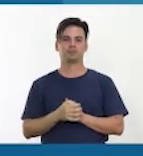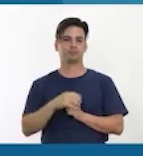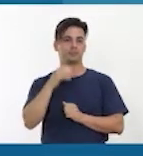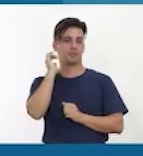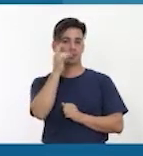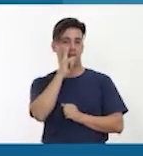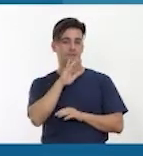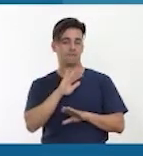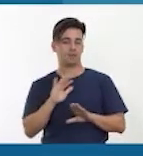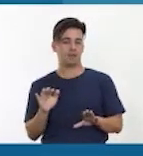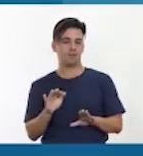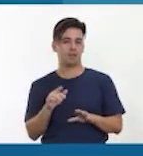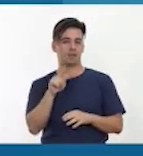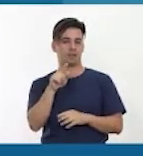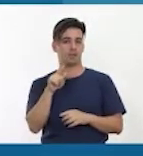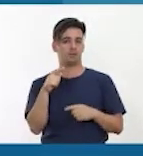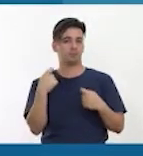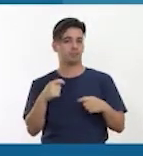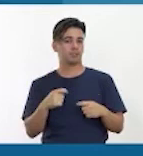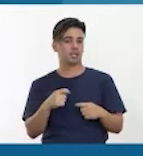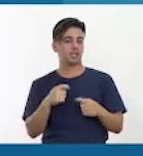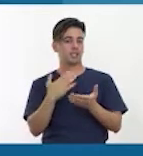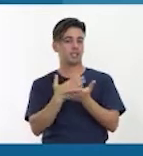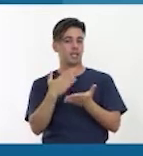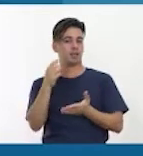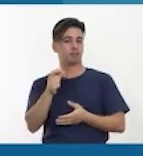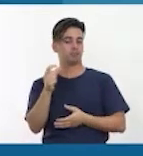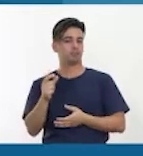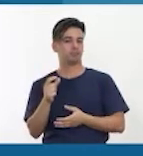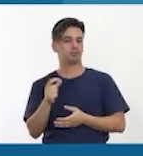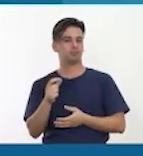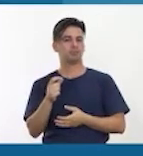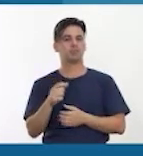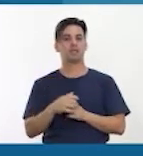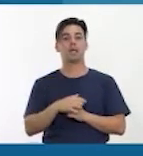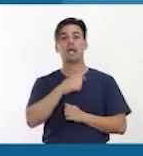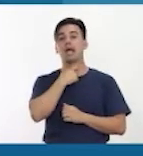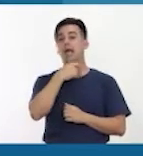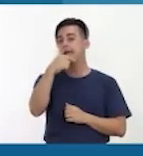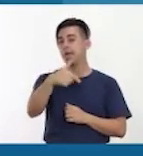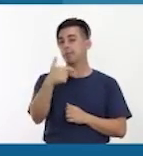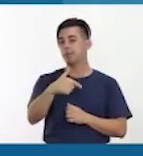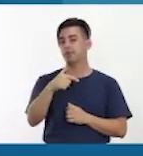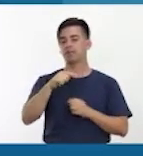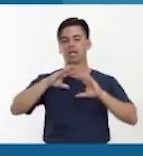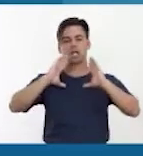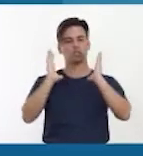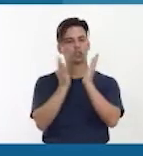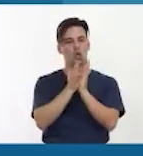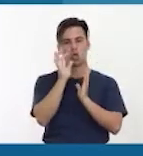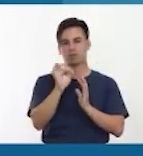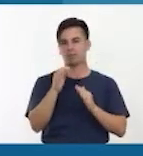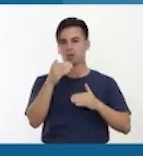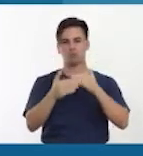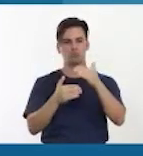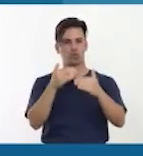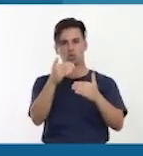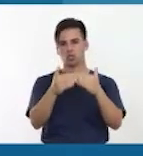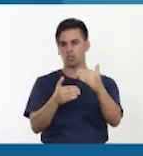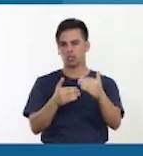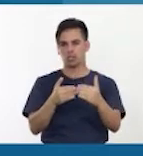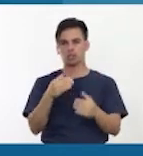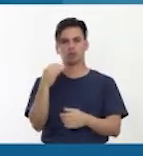Finalmente, ustedes deben, además de la cronología, ejemplificar todo este proceso, tanto las